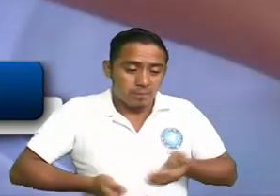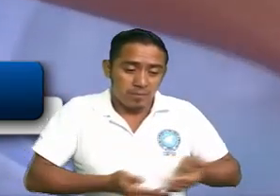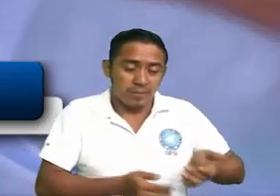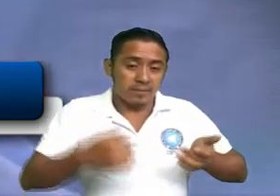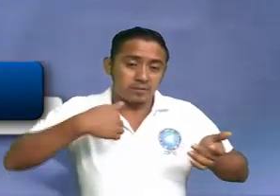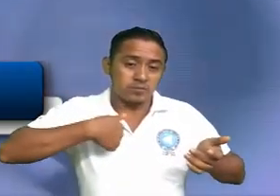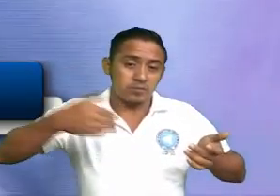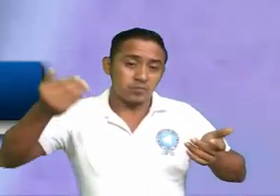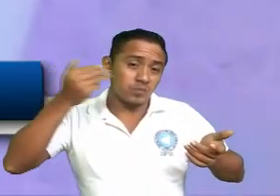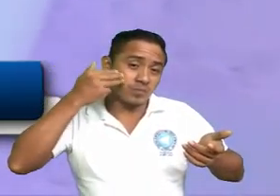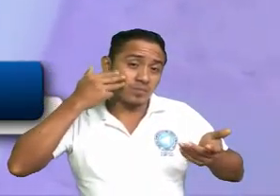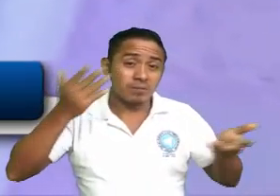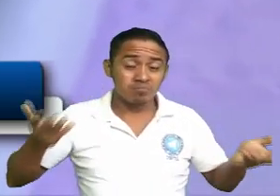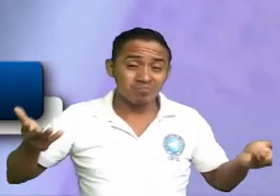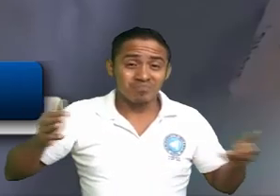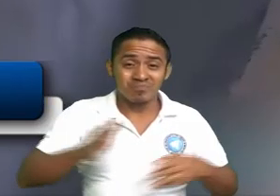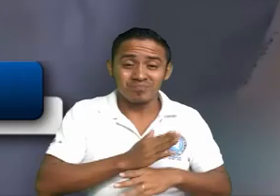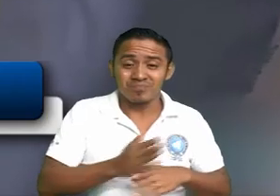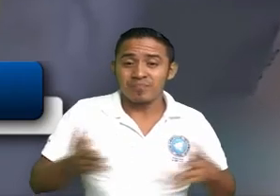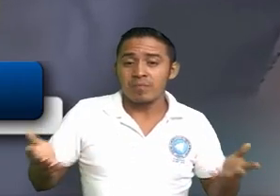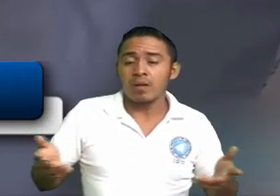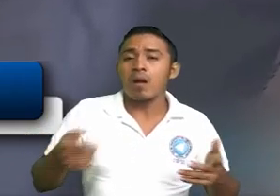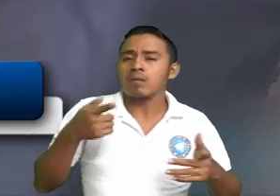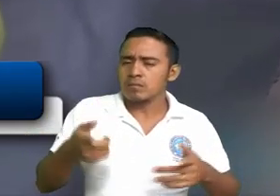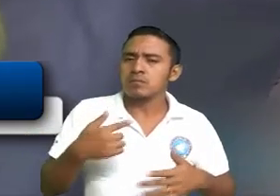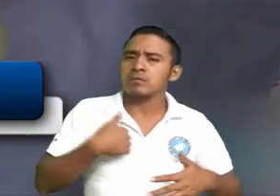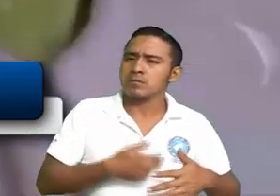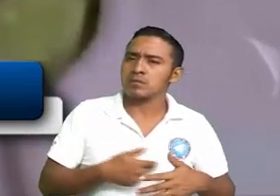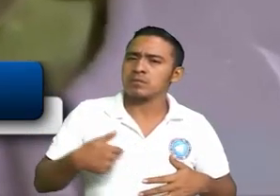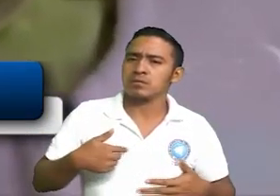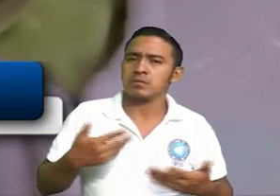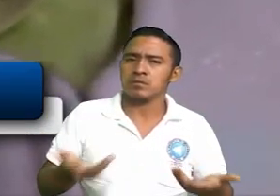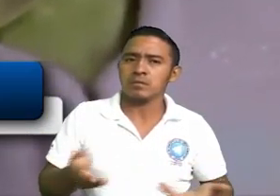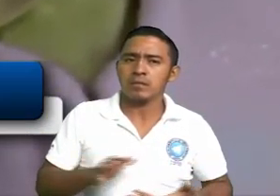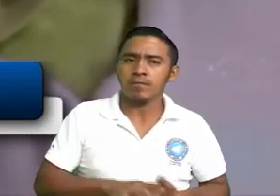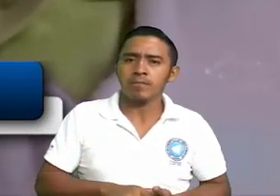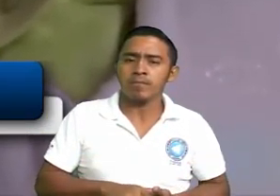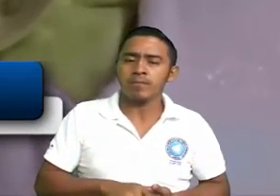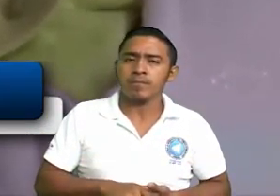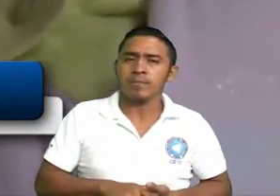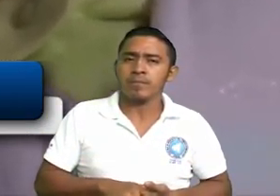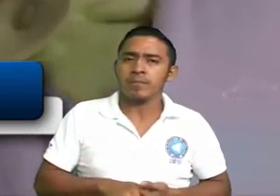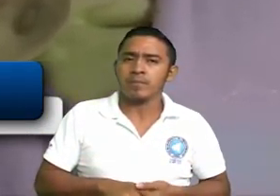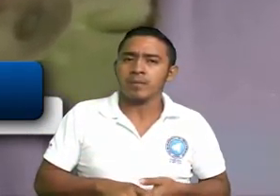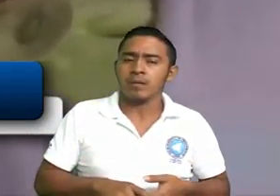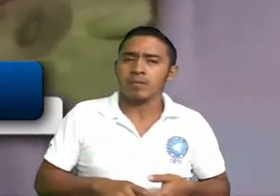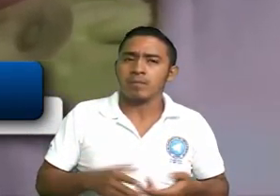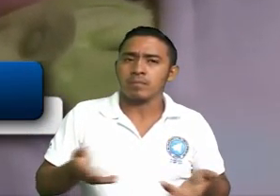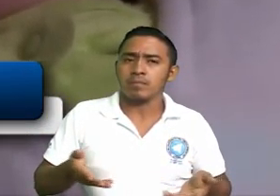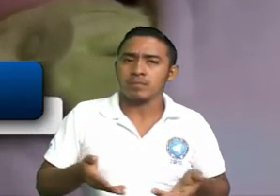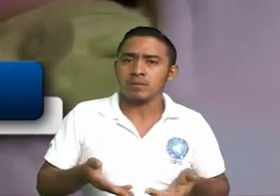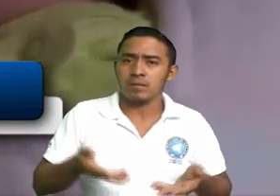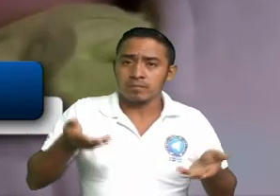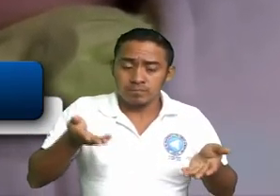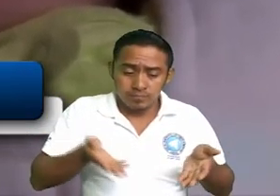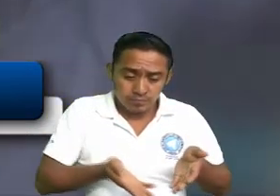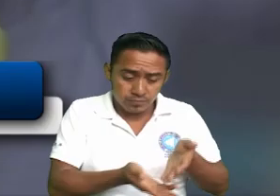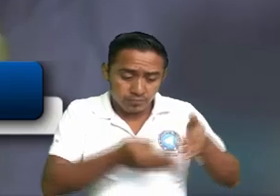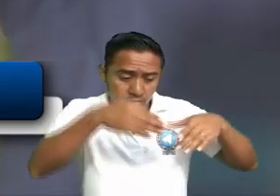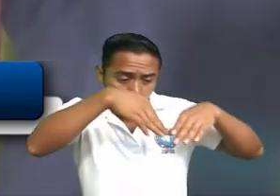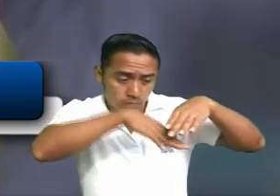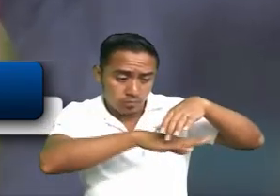también la temperatura está un poco más cálida para ese bebé. Ahora, eso es muy importante lo que usted decía de la